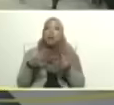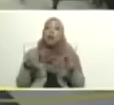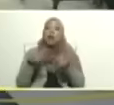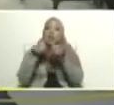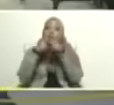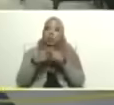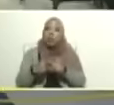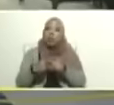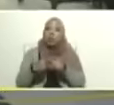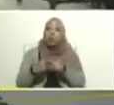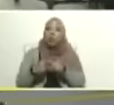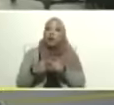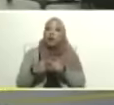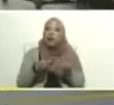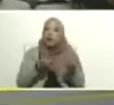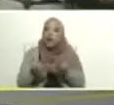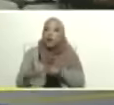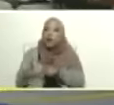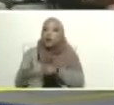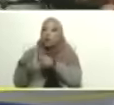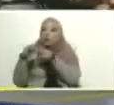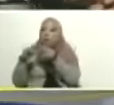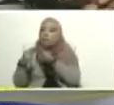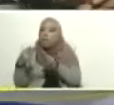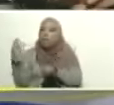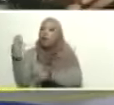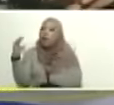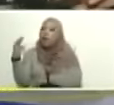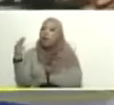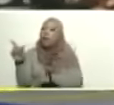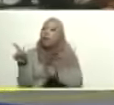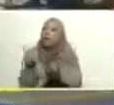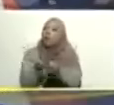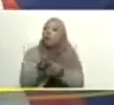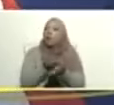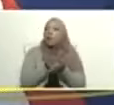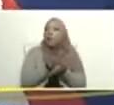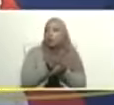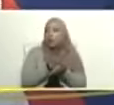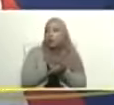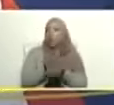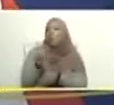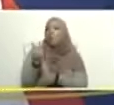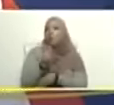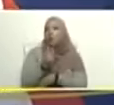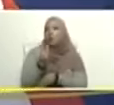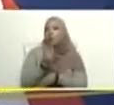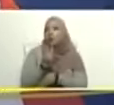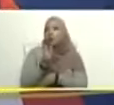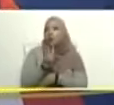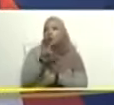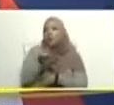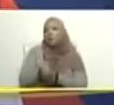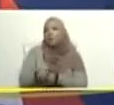llegue más temprano que tarde a Colombia, porque la paz de Colombia es la tranquilidad y la paz de Venezuela